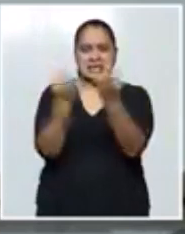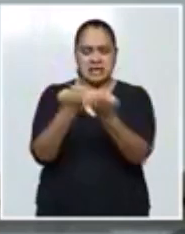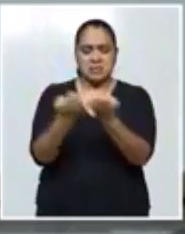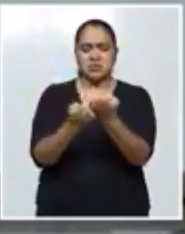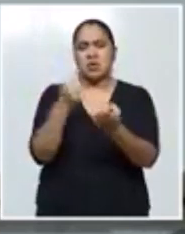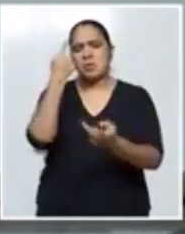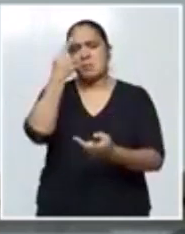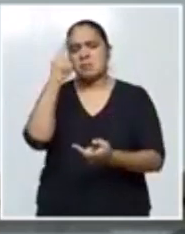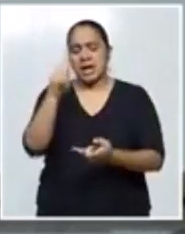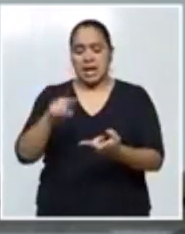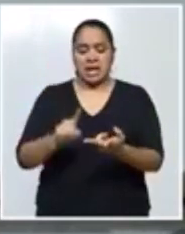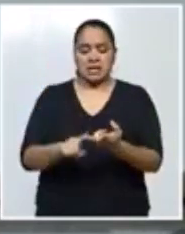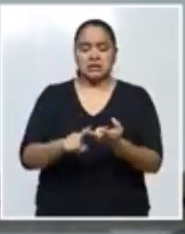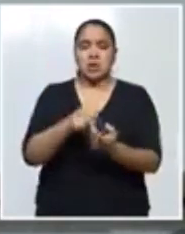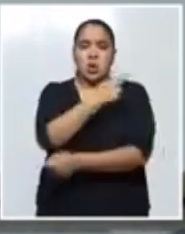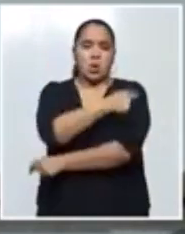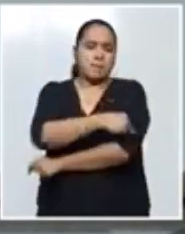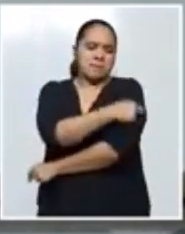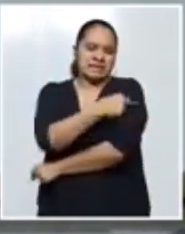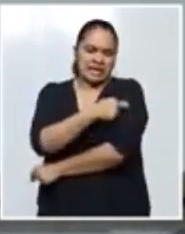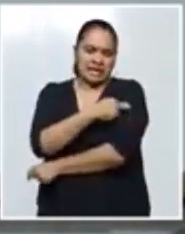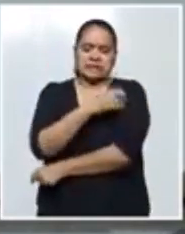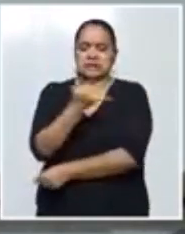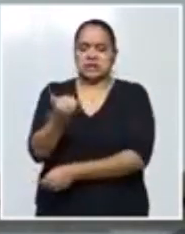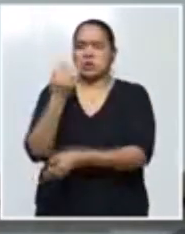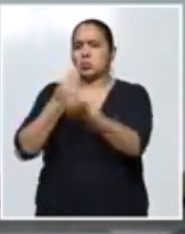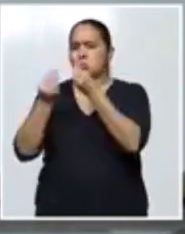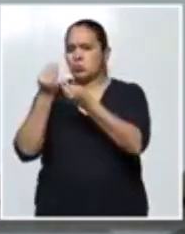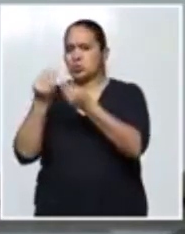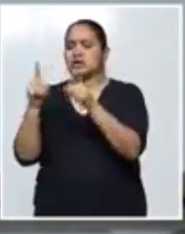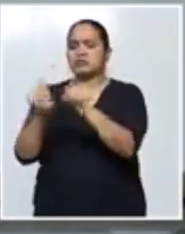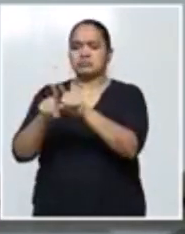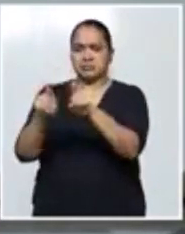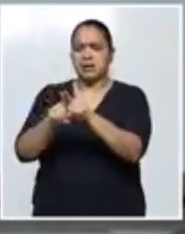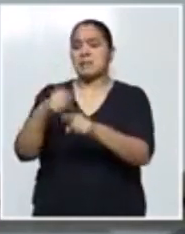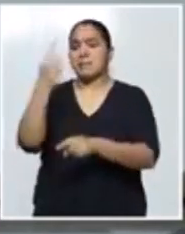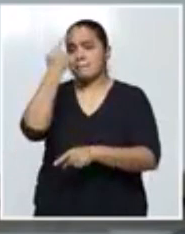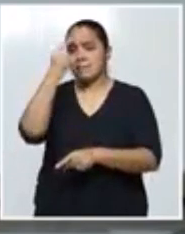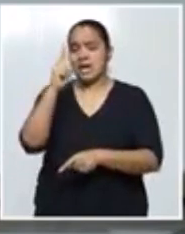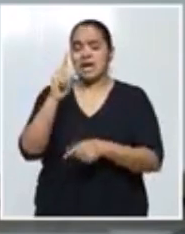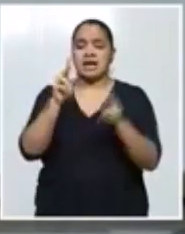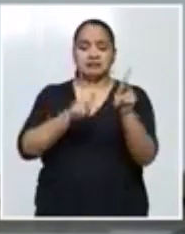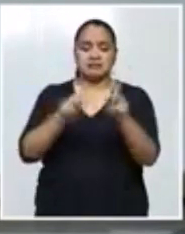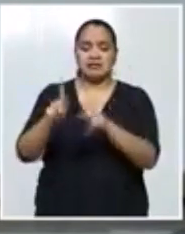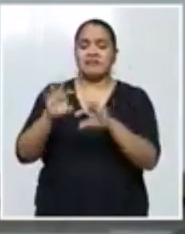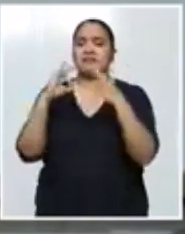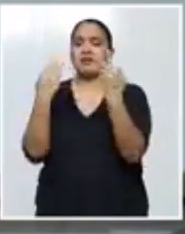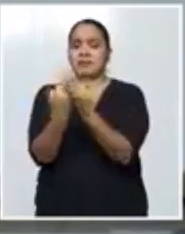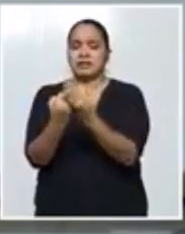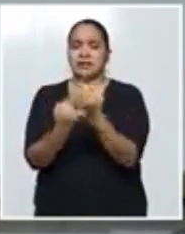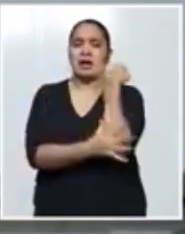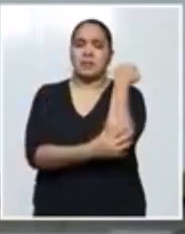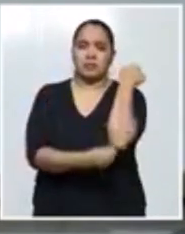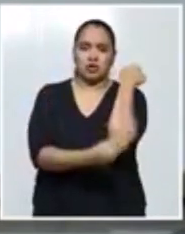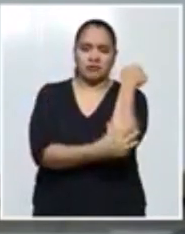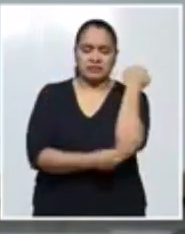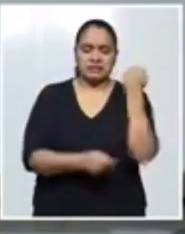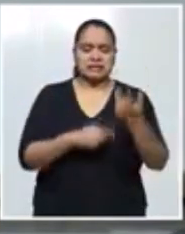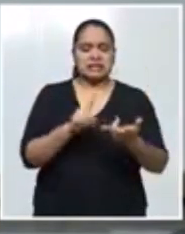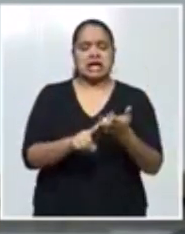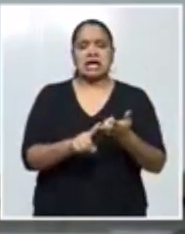de alimentos en los hogares más vulnerables del país sin hacer